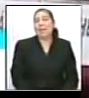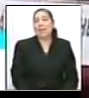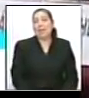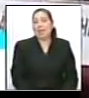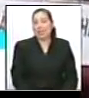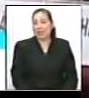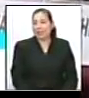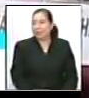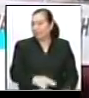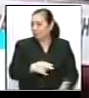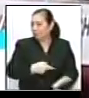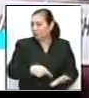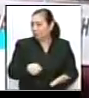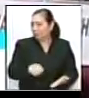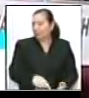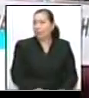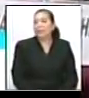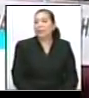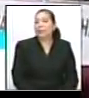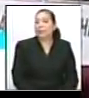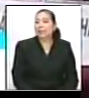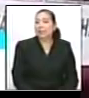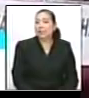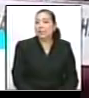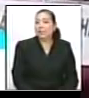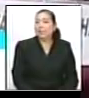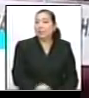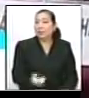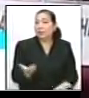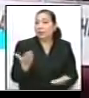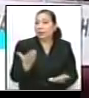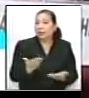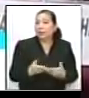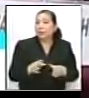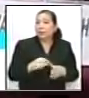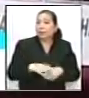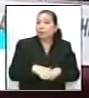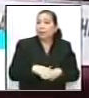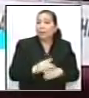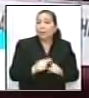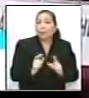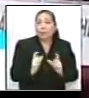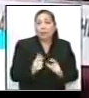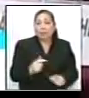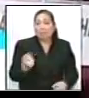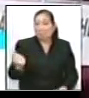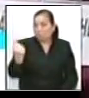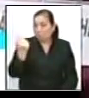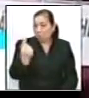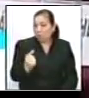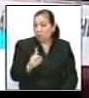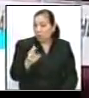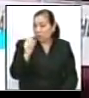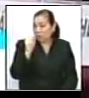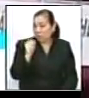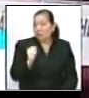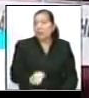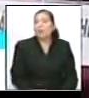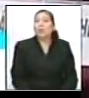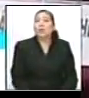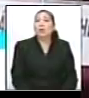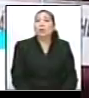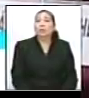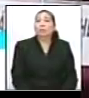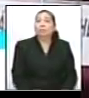y lo remiten. En ese momento se dio admisión a trámite, la congresista vino, ejerció su derecho de defensa, y